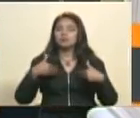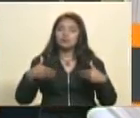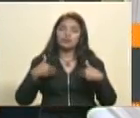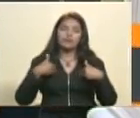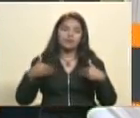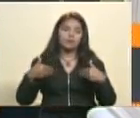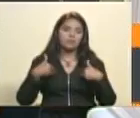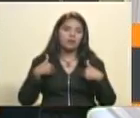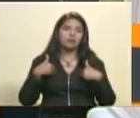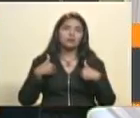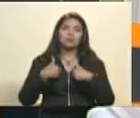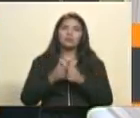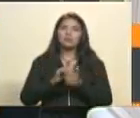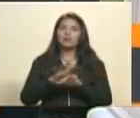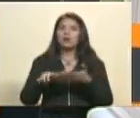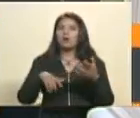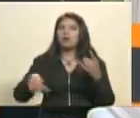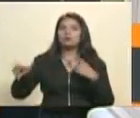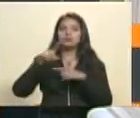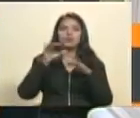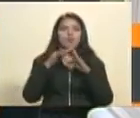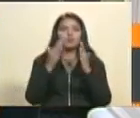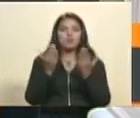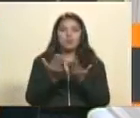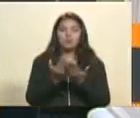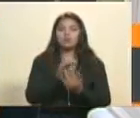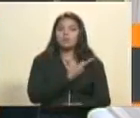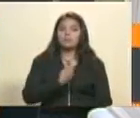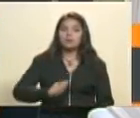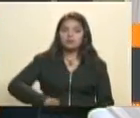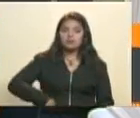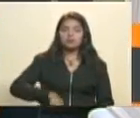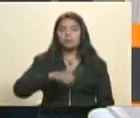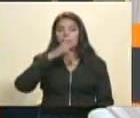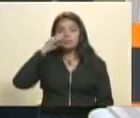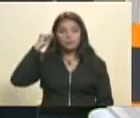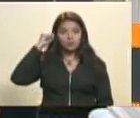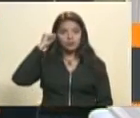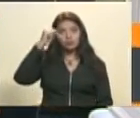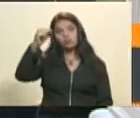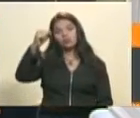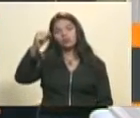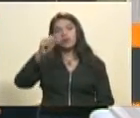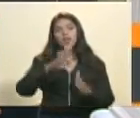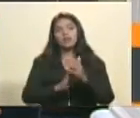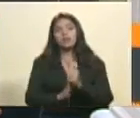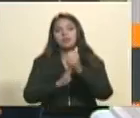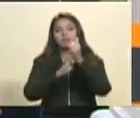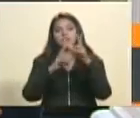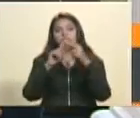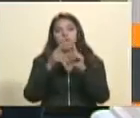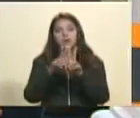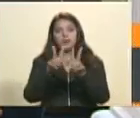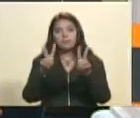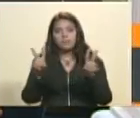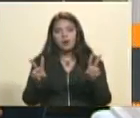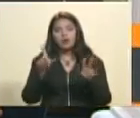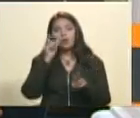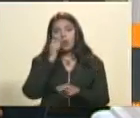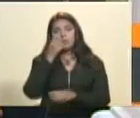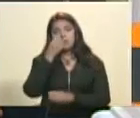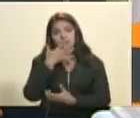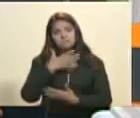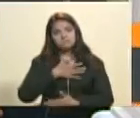y catástrofes a la humanidad. El presidente Nicolás Maduro, líder de la paz y hombre de